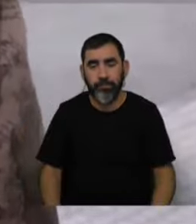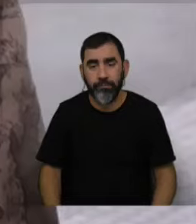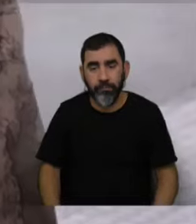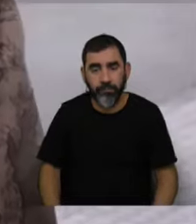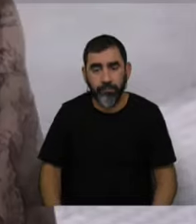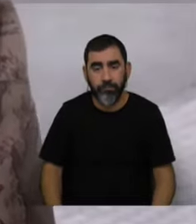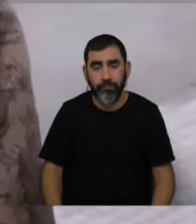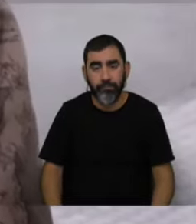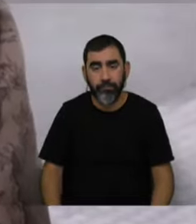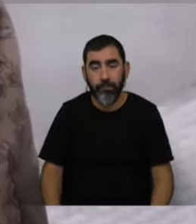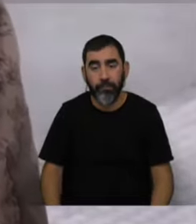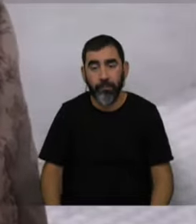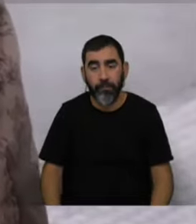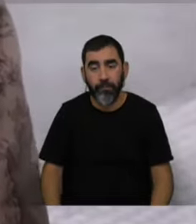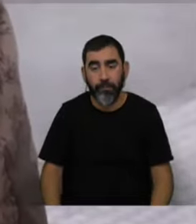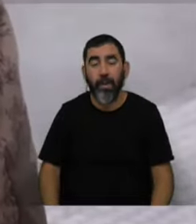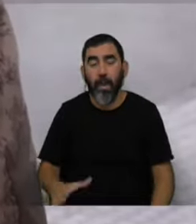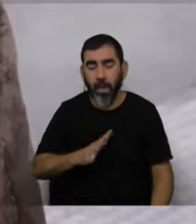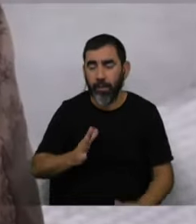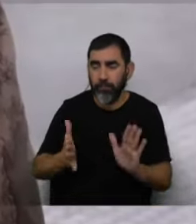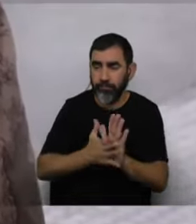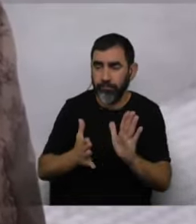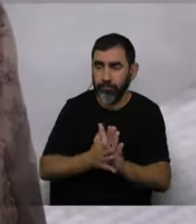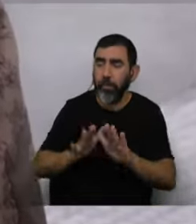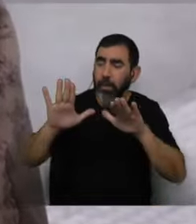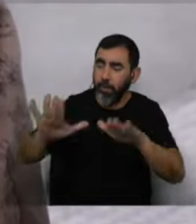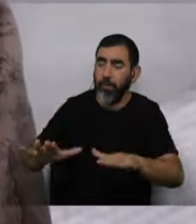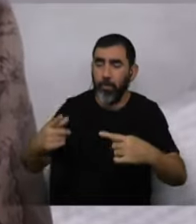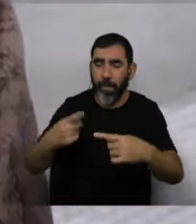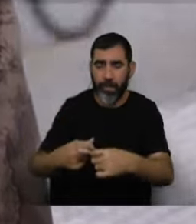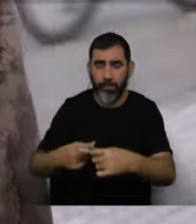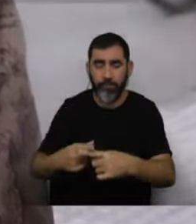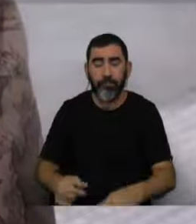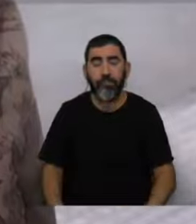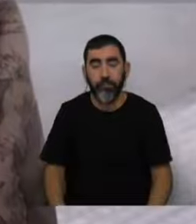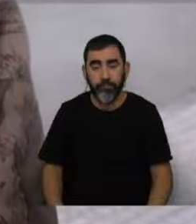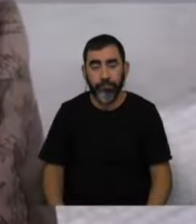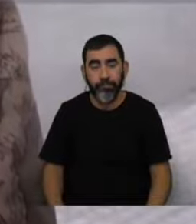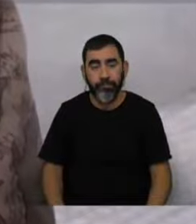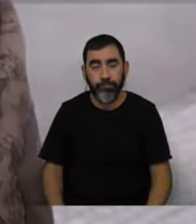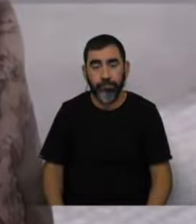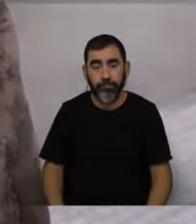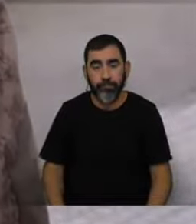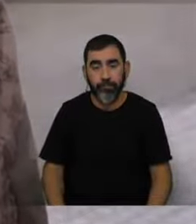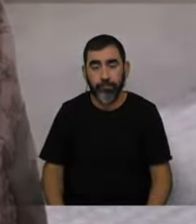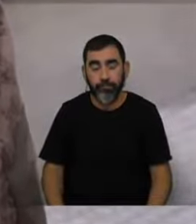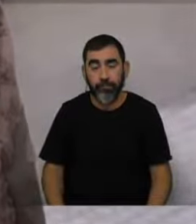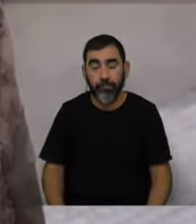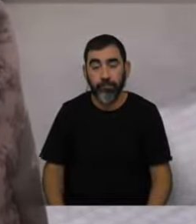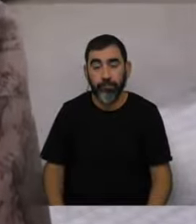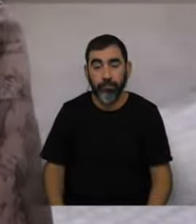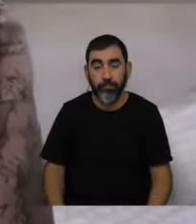detención porque tenían todos los elementos como para poder hacerlo Me parece que como te decía